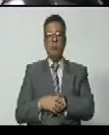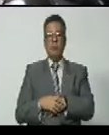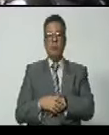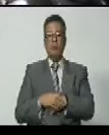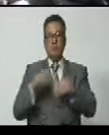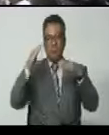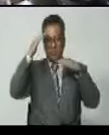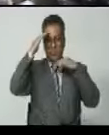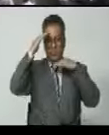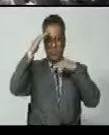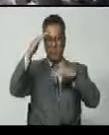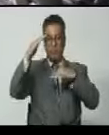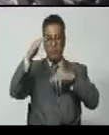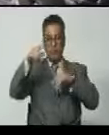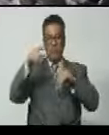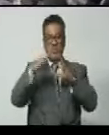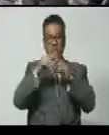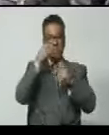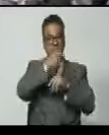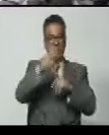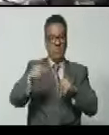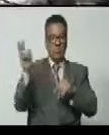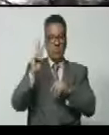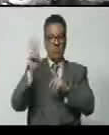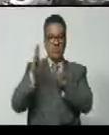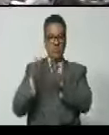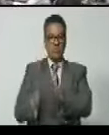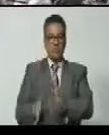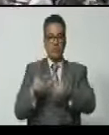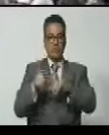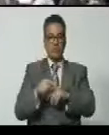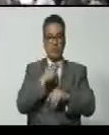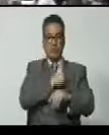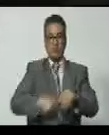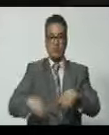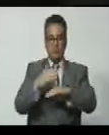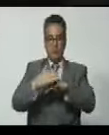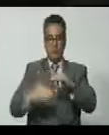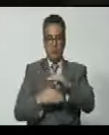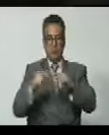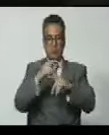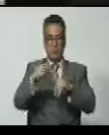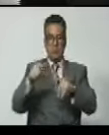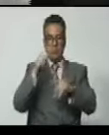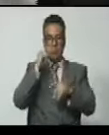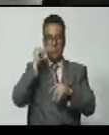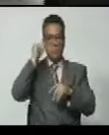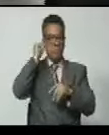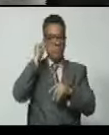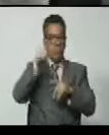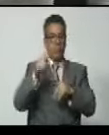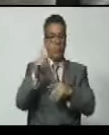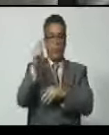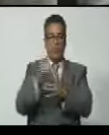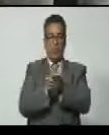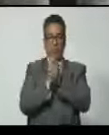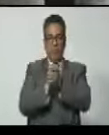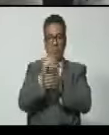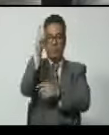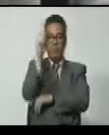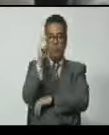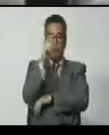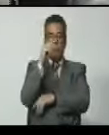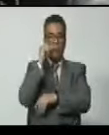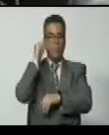Sí, saludos a todo el pueblo venezolano, presidente, vicepresidente y vicepresidenta, y colegas parlamentarios